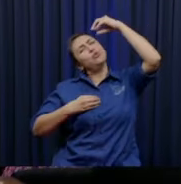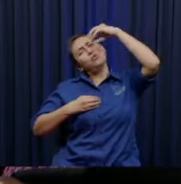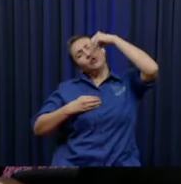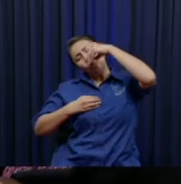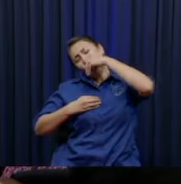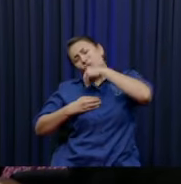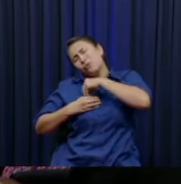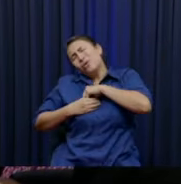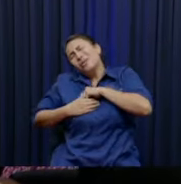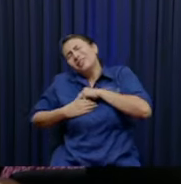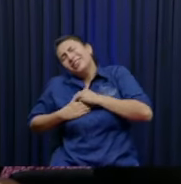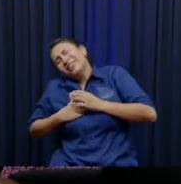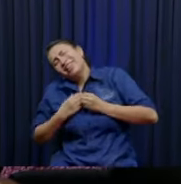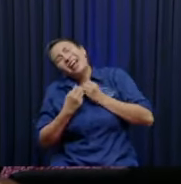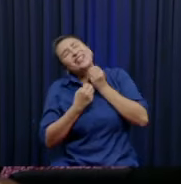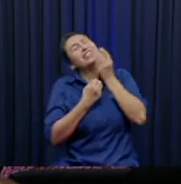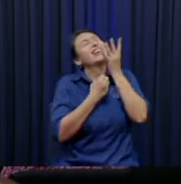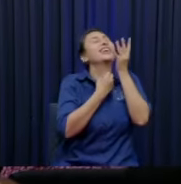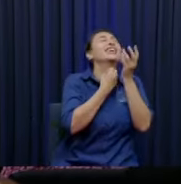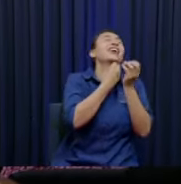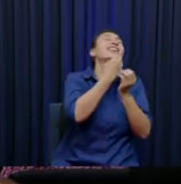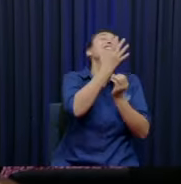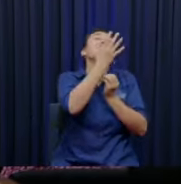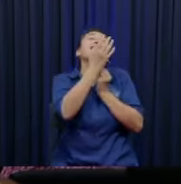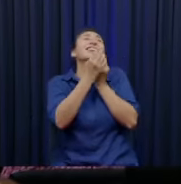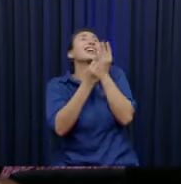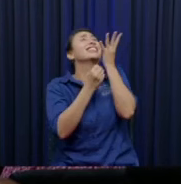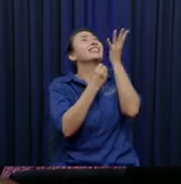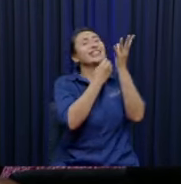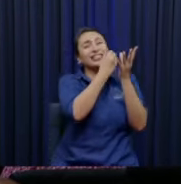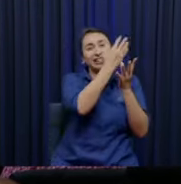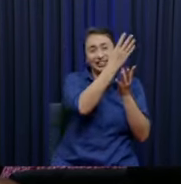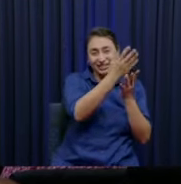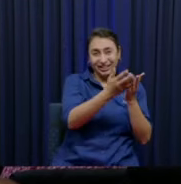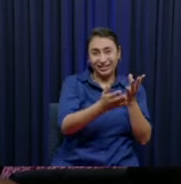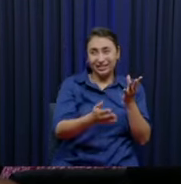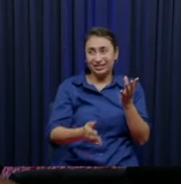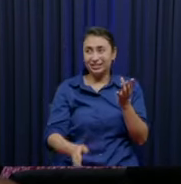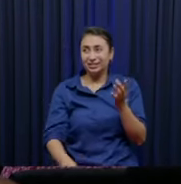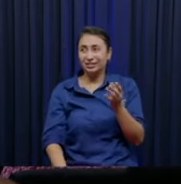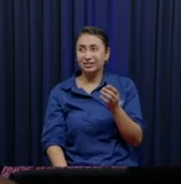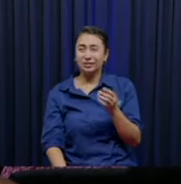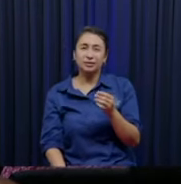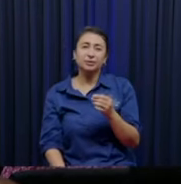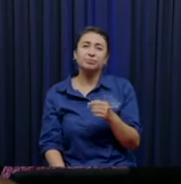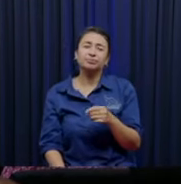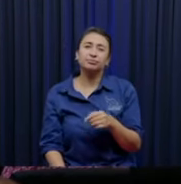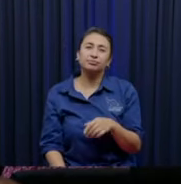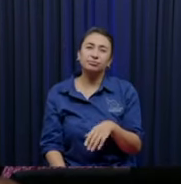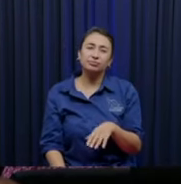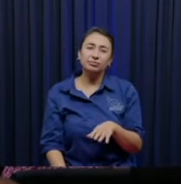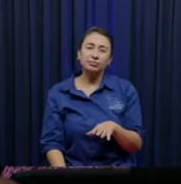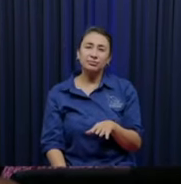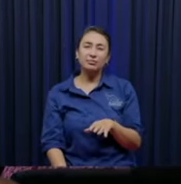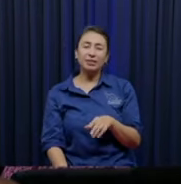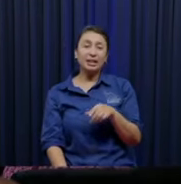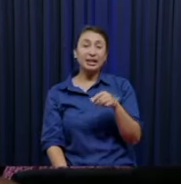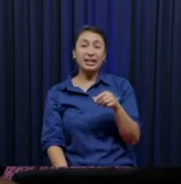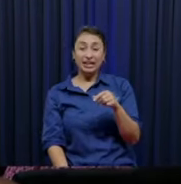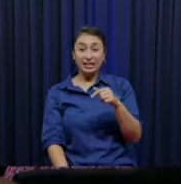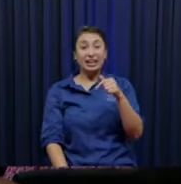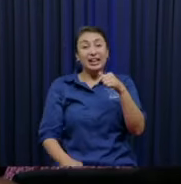a cantar y a cantar y a cantar y a cantar. Y de veras, hermano, perdón, pues no le estoy diciendo mis preferencias musicales,